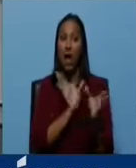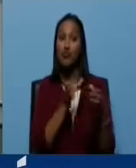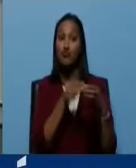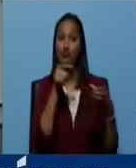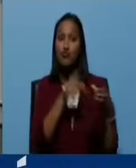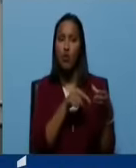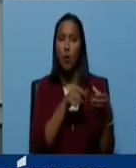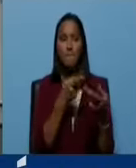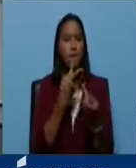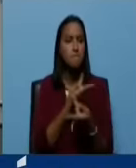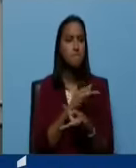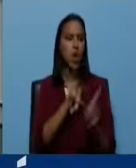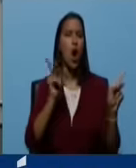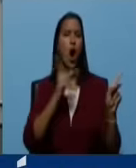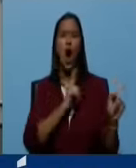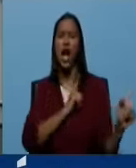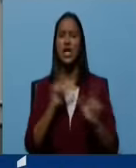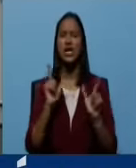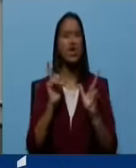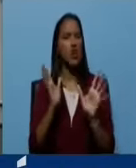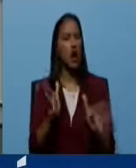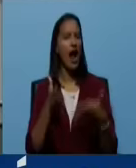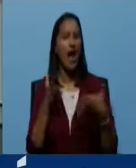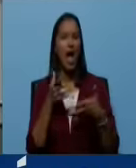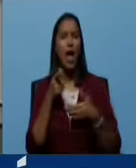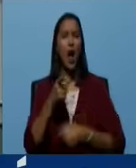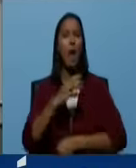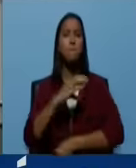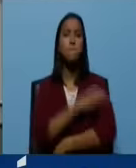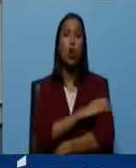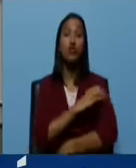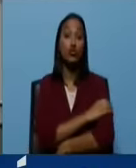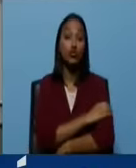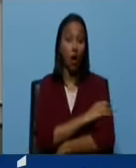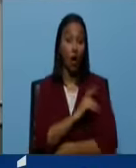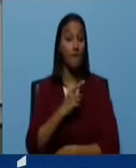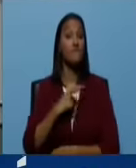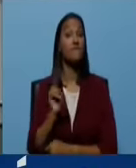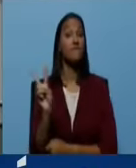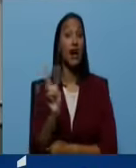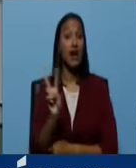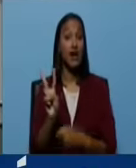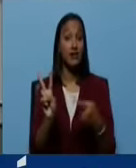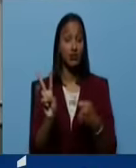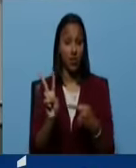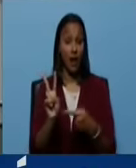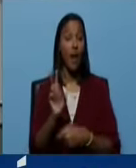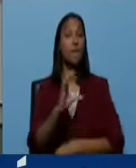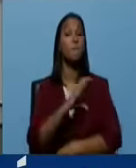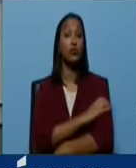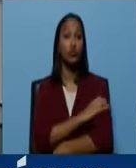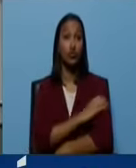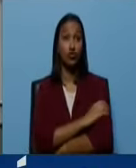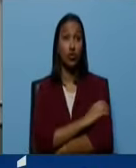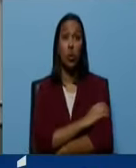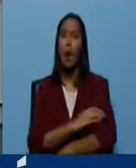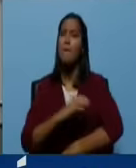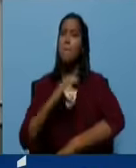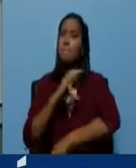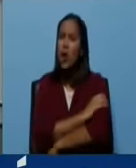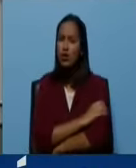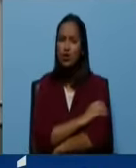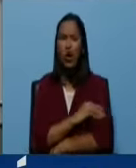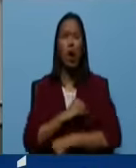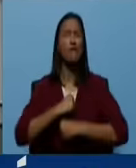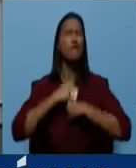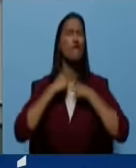un sector de la oposición venezolana, la extrema derecha más recalcitrante, que ha